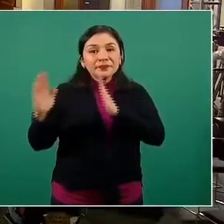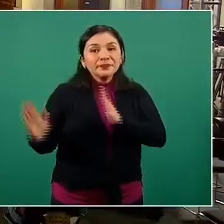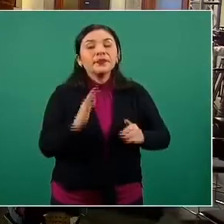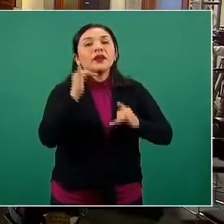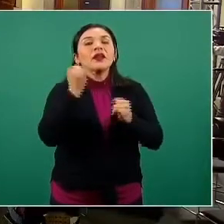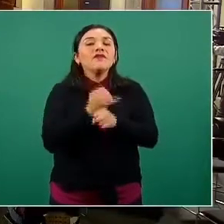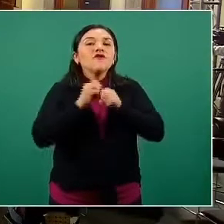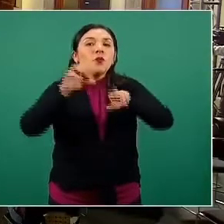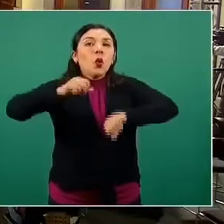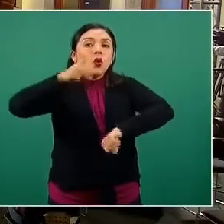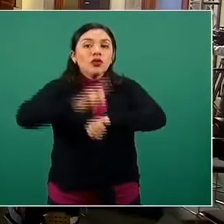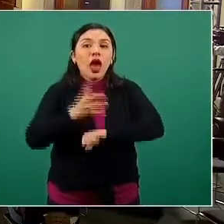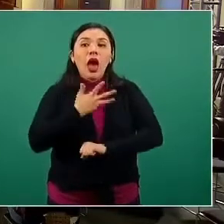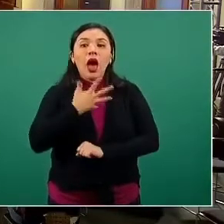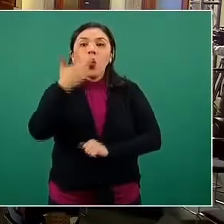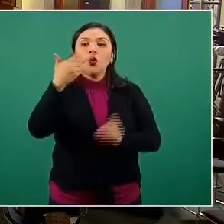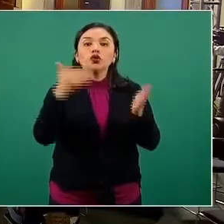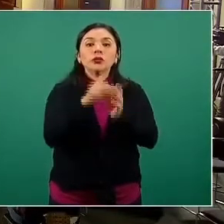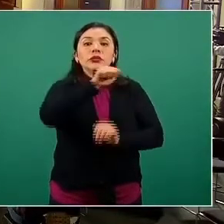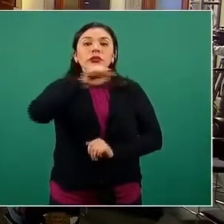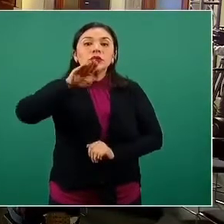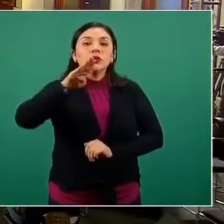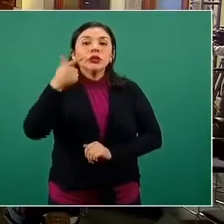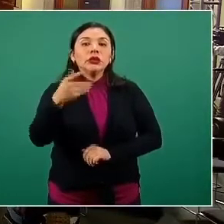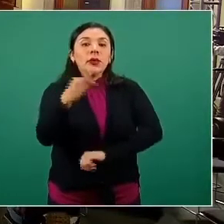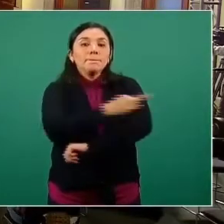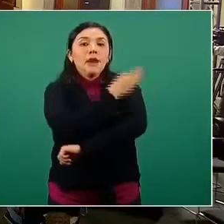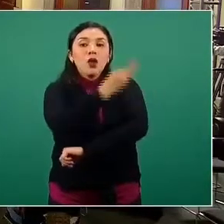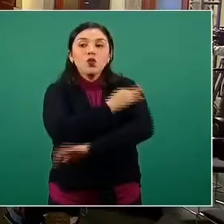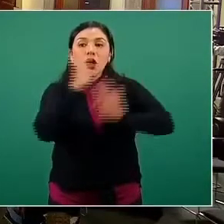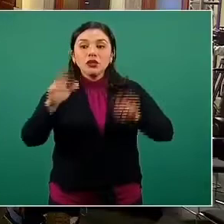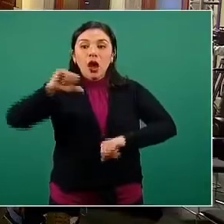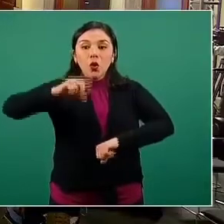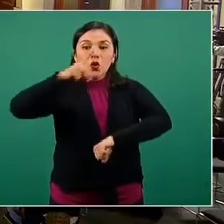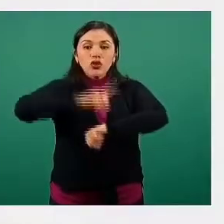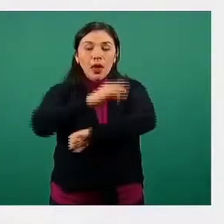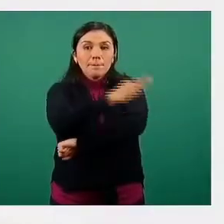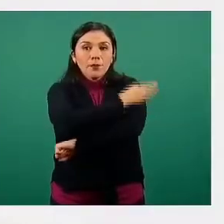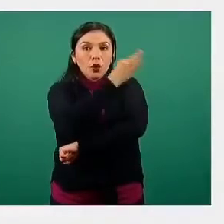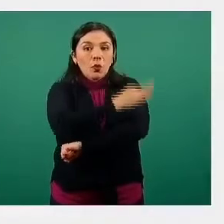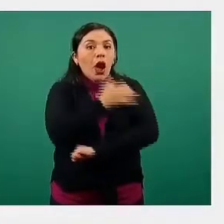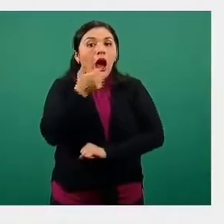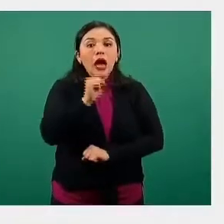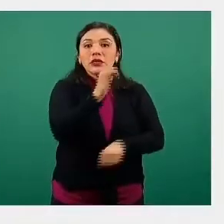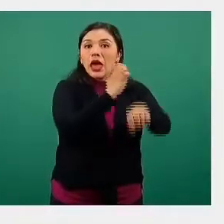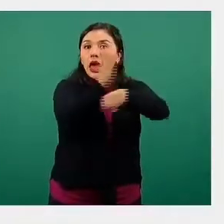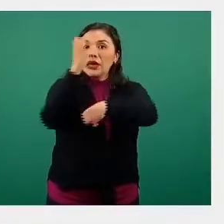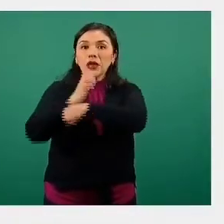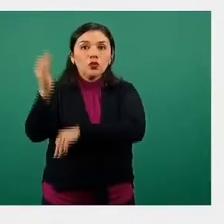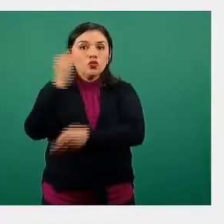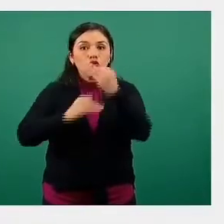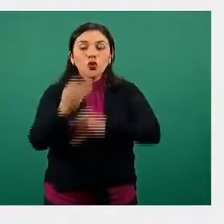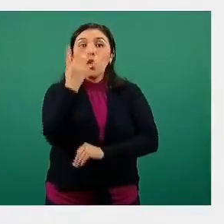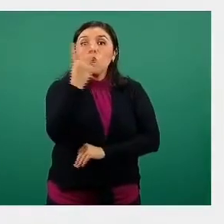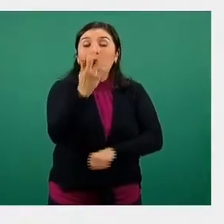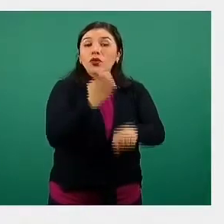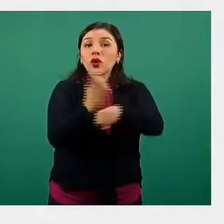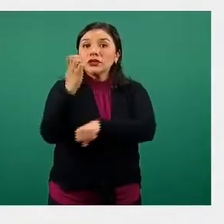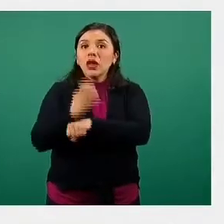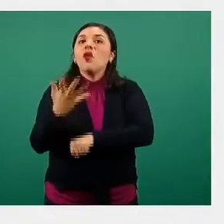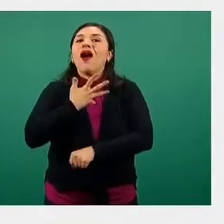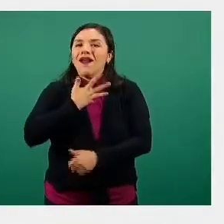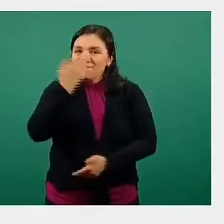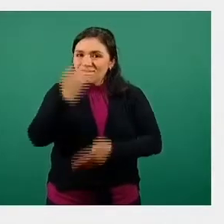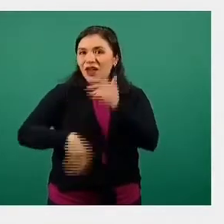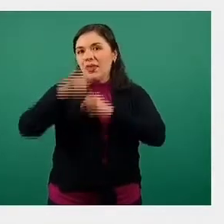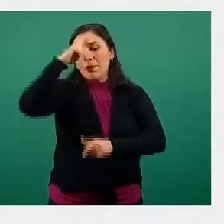de hoy. 8,697 vacunas fueron aplicadas hoy en las entidades federativas, 4 entidades que aún restan